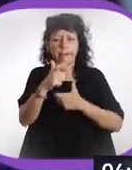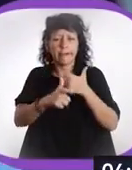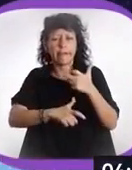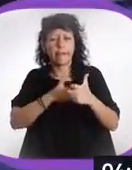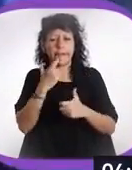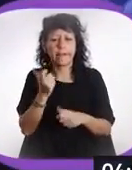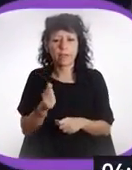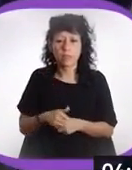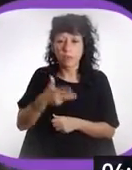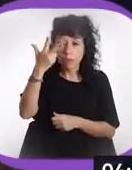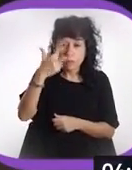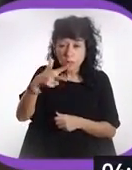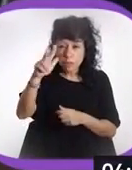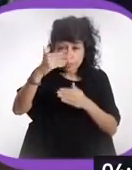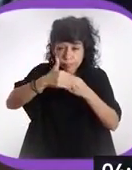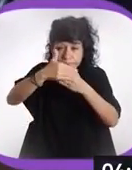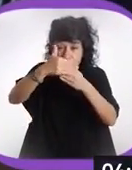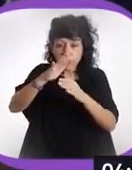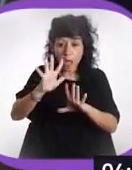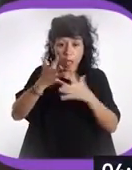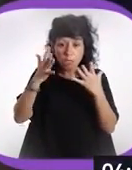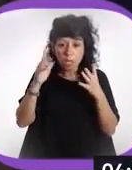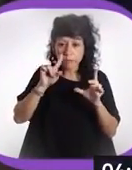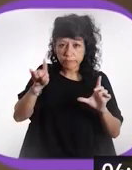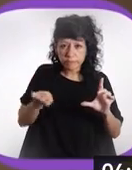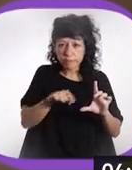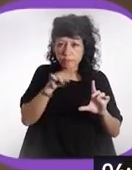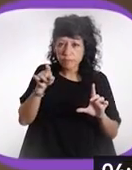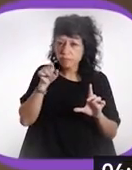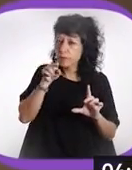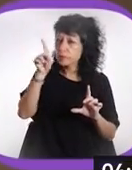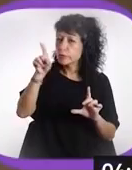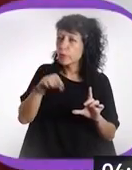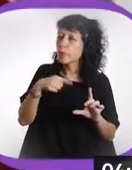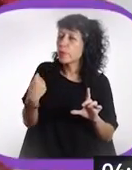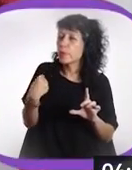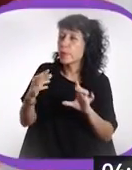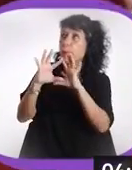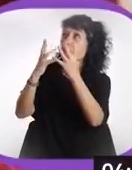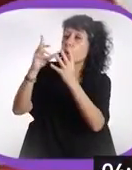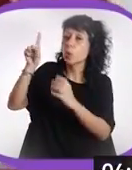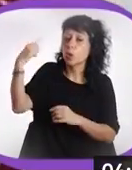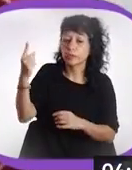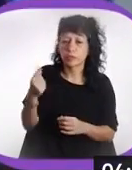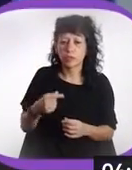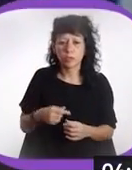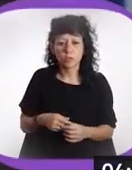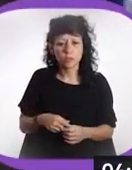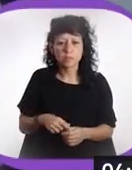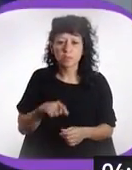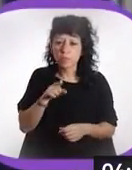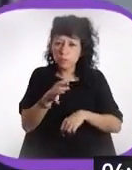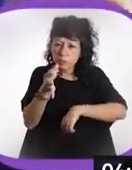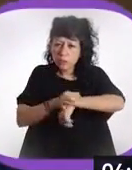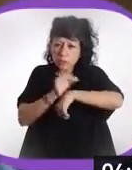Triple cubierta de cristal duranium. Una evidente aleación alienígena. Sí, oye. Un moderno